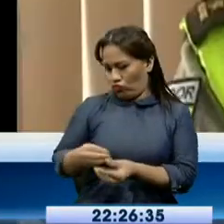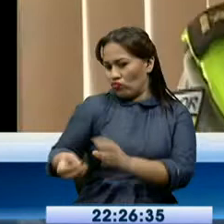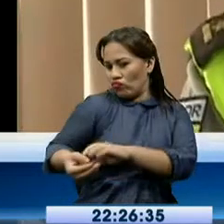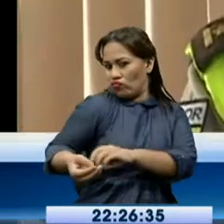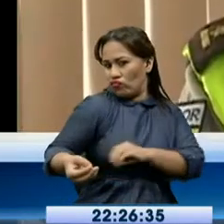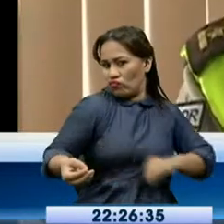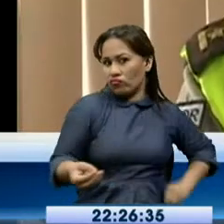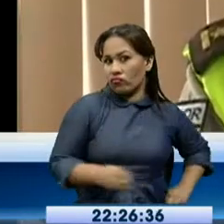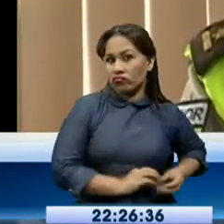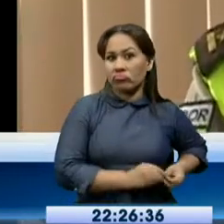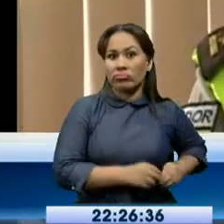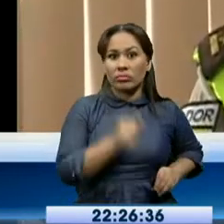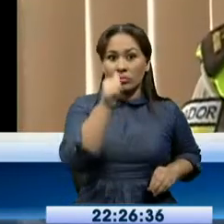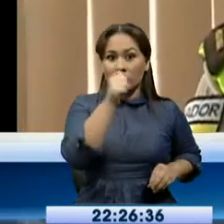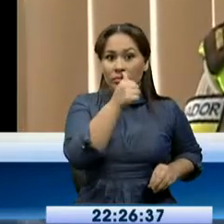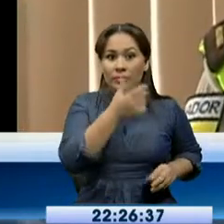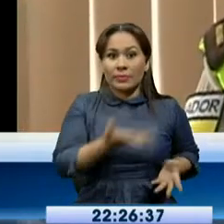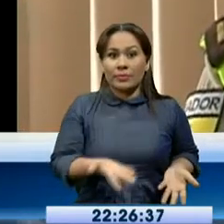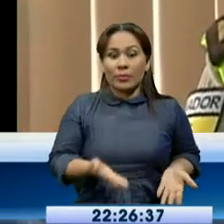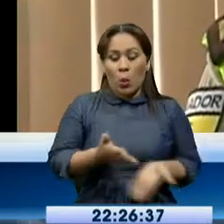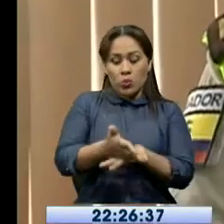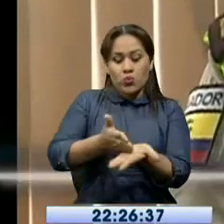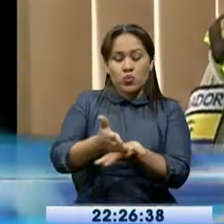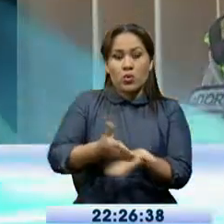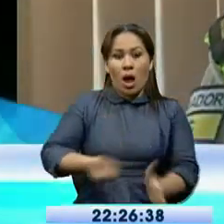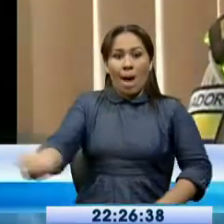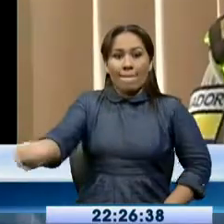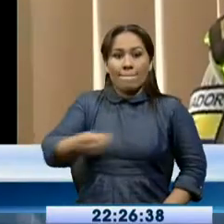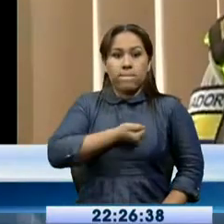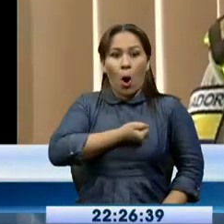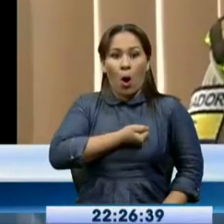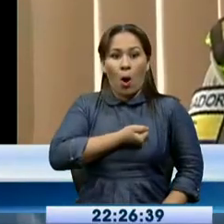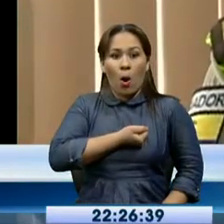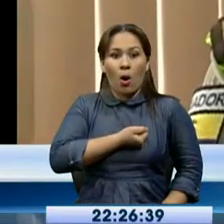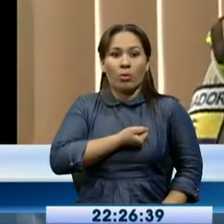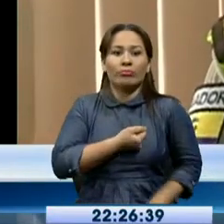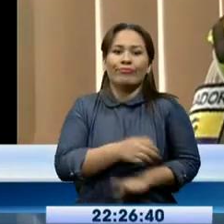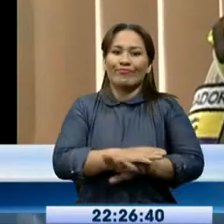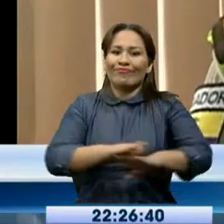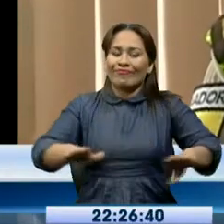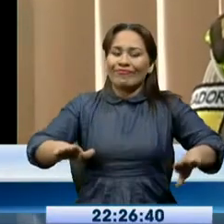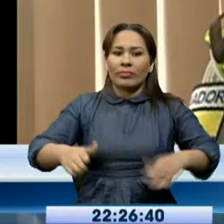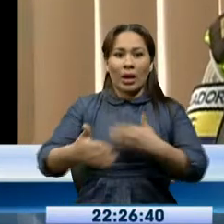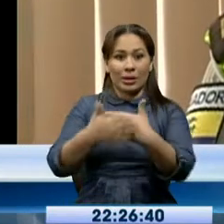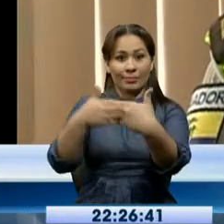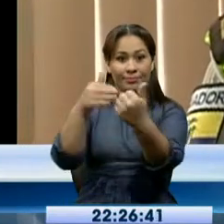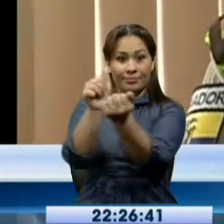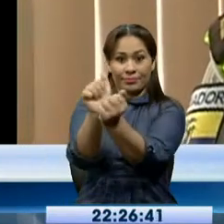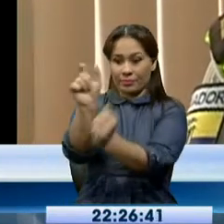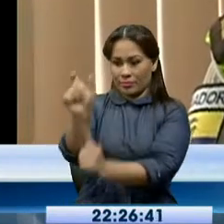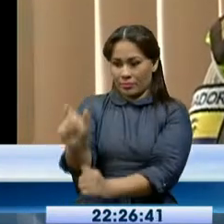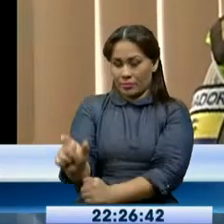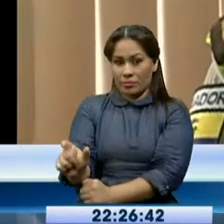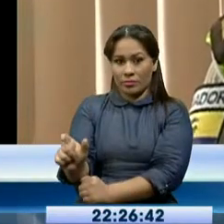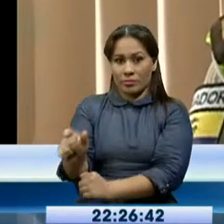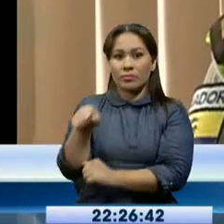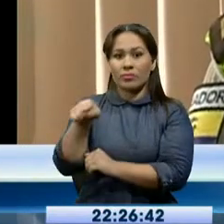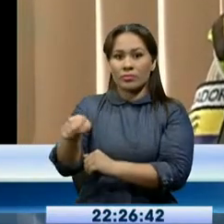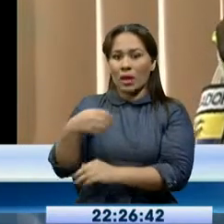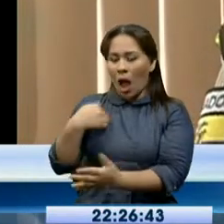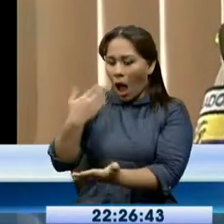dosis. Es un arma blanca, es un cuchillo, donde lógicamente antes de ser detenido el agresor,